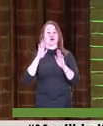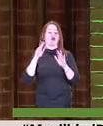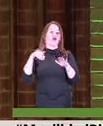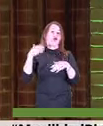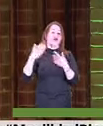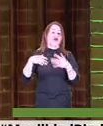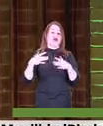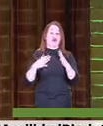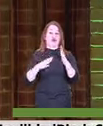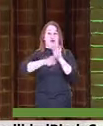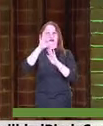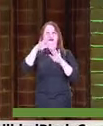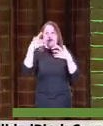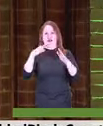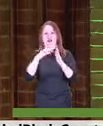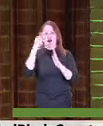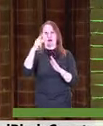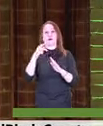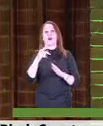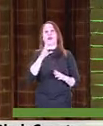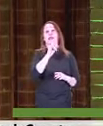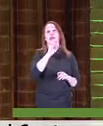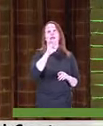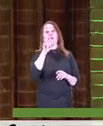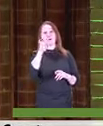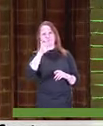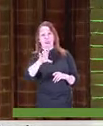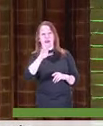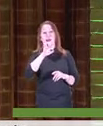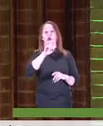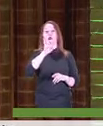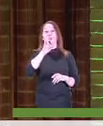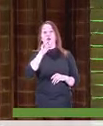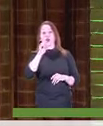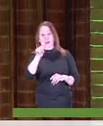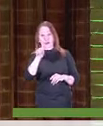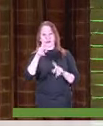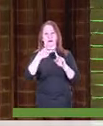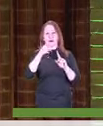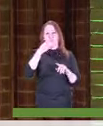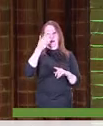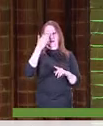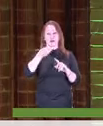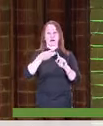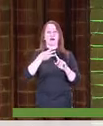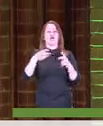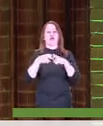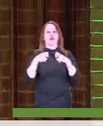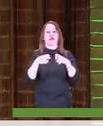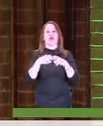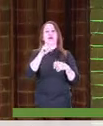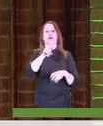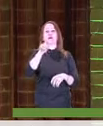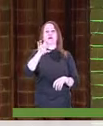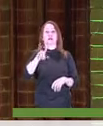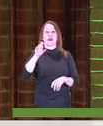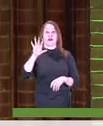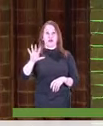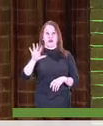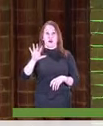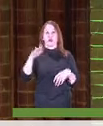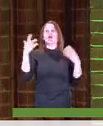avanzadas entre diésel Euro 6, gas y buses eléctricos. 655 buses eléctricos que ya están rodando hoy en la ciudad y que